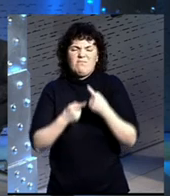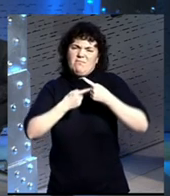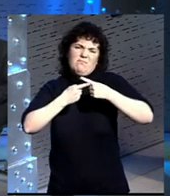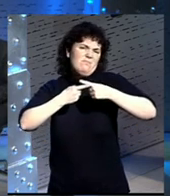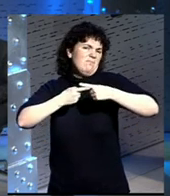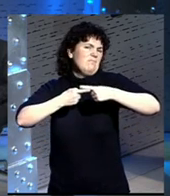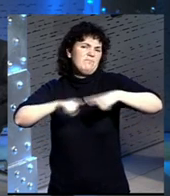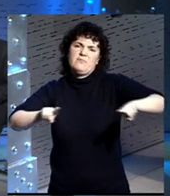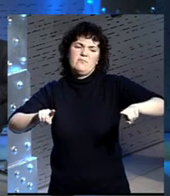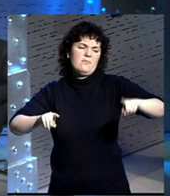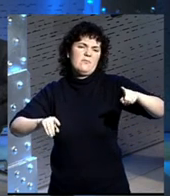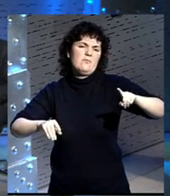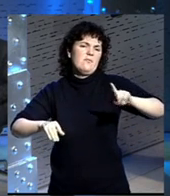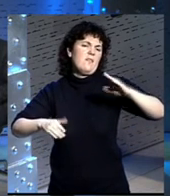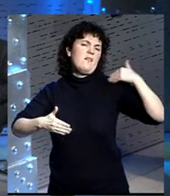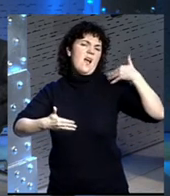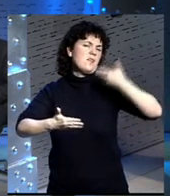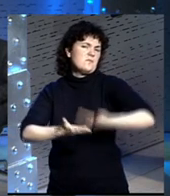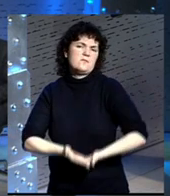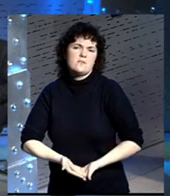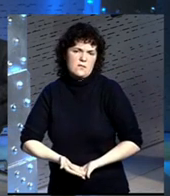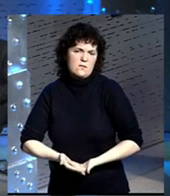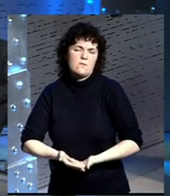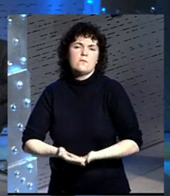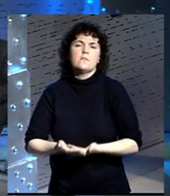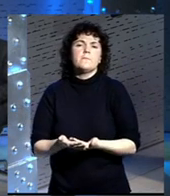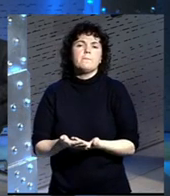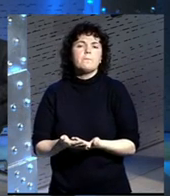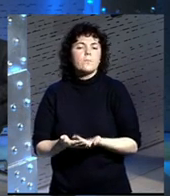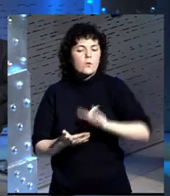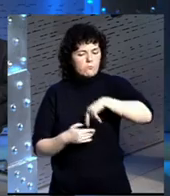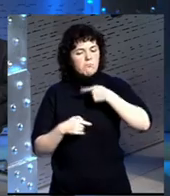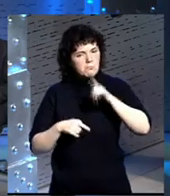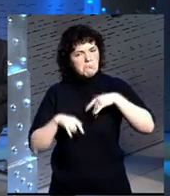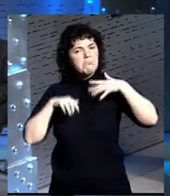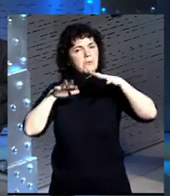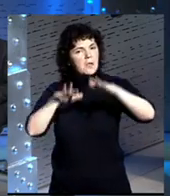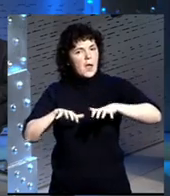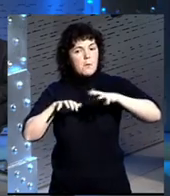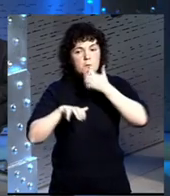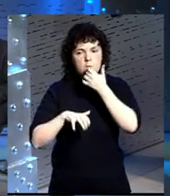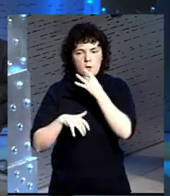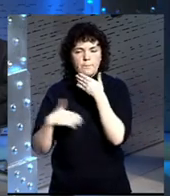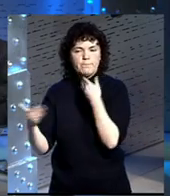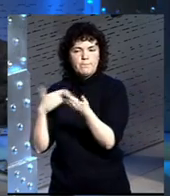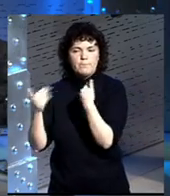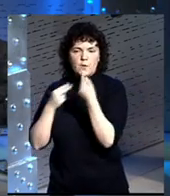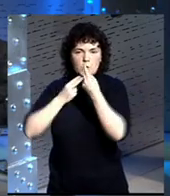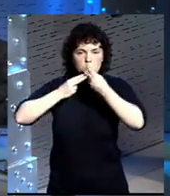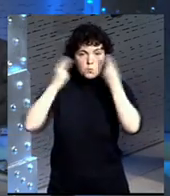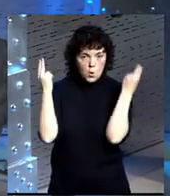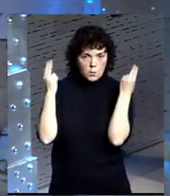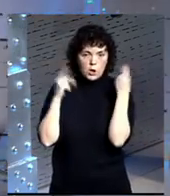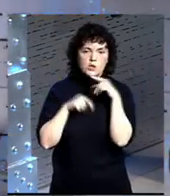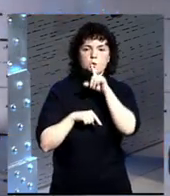diferente a lo que estábamos acostumbrados hasta ahora. De alguna manera estamos aprendiendo, por ejemplo, a las conversaciones públicas que se producen